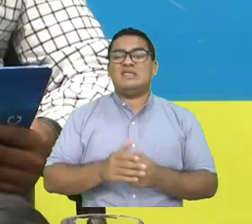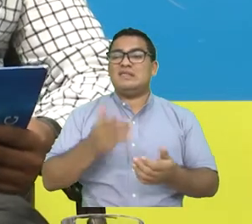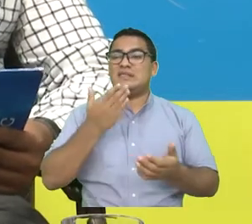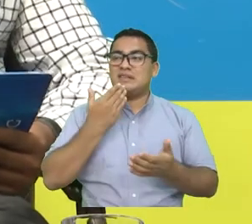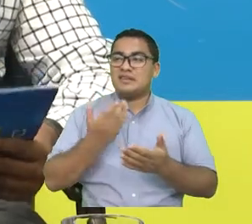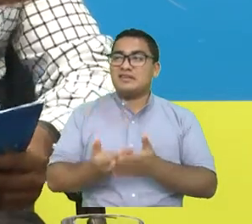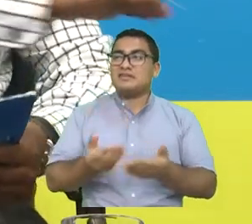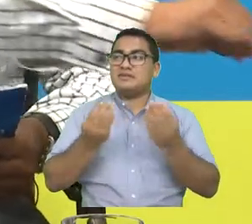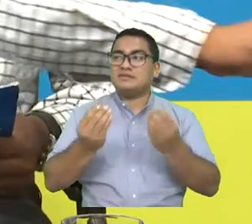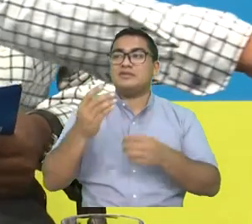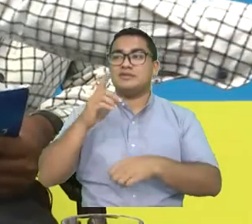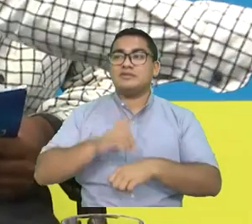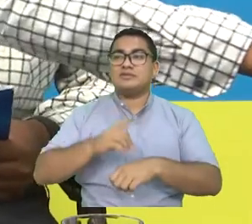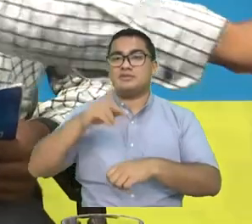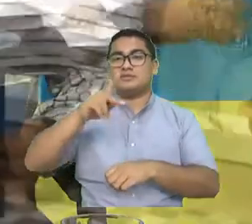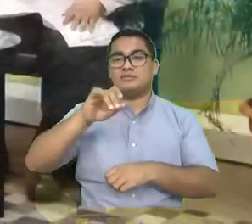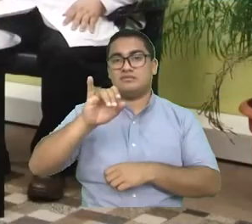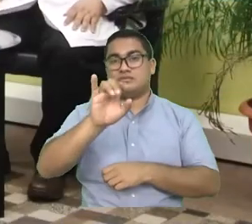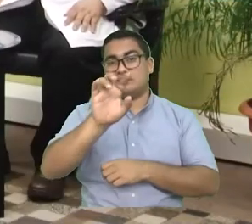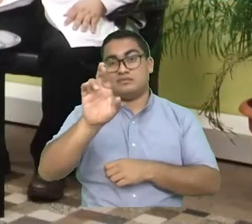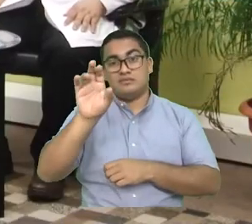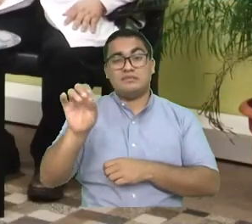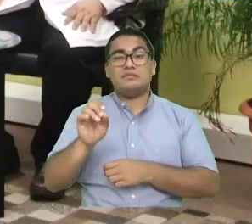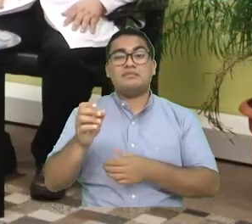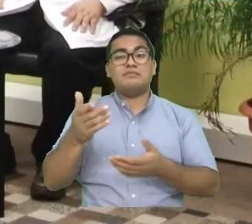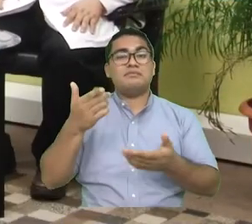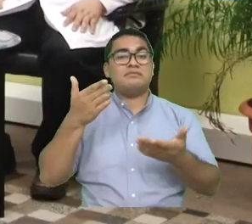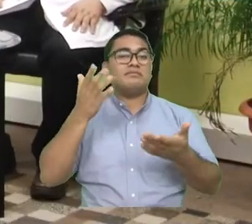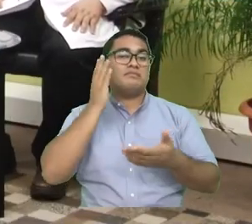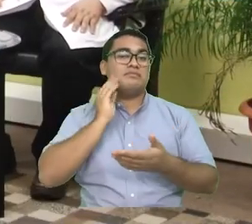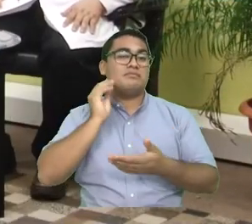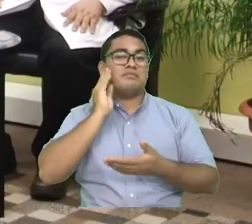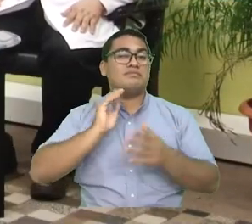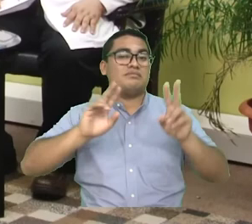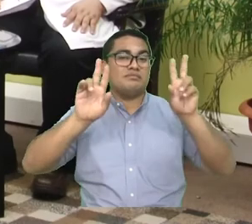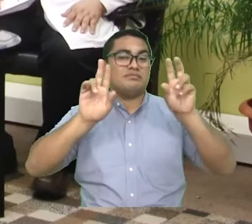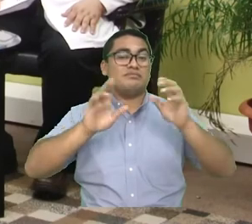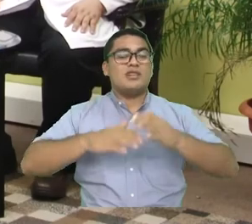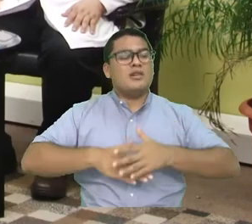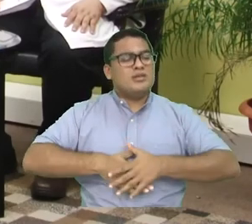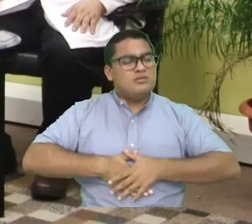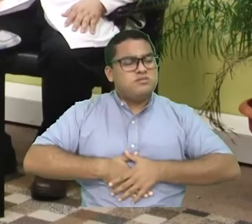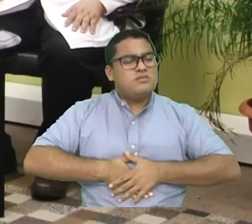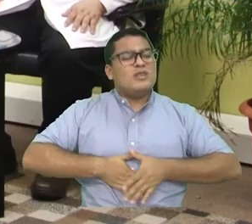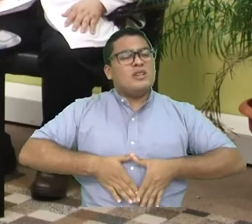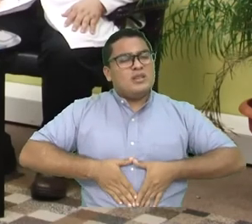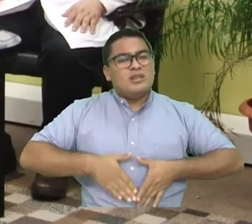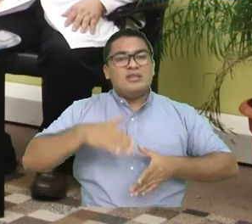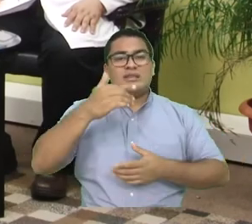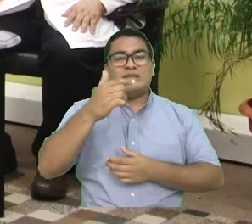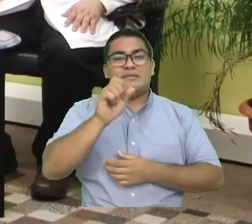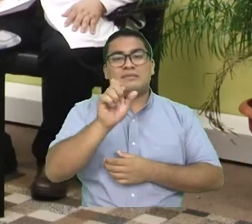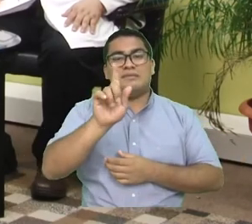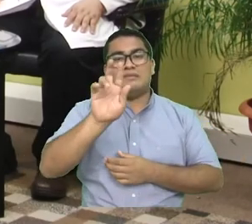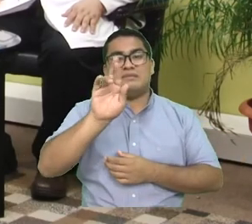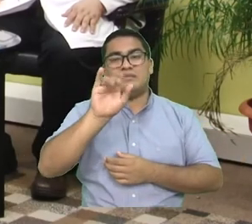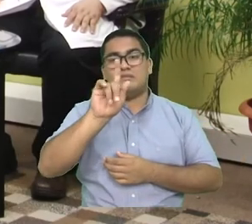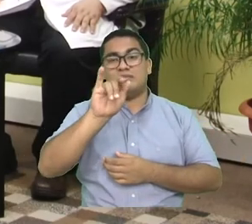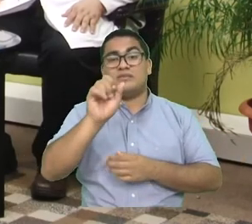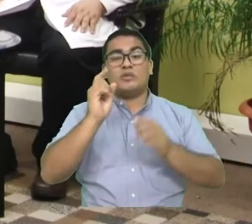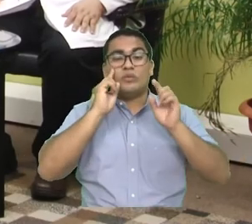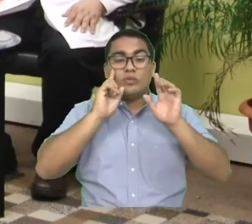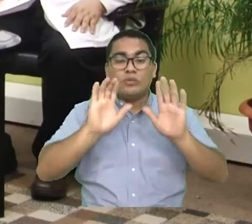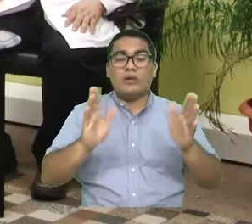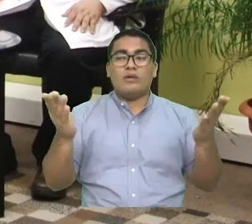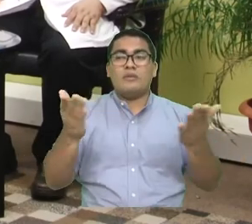Bueno, le agradecemos, doctor Piero, por su valioso conocimiento sobre esta enfermedad y cómo prevenirla, ¿verdad? Y cómo tratarla. Le esperamos nuevamente